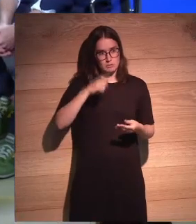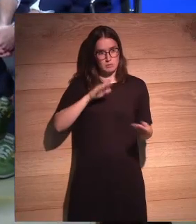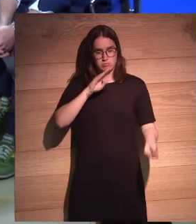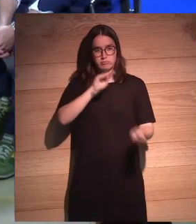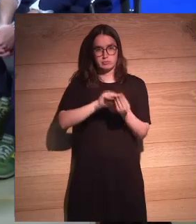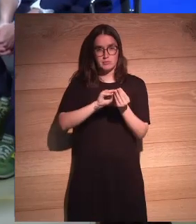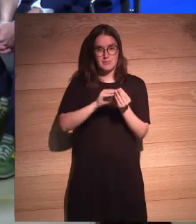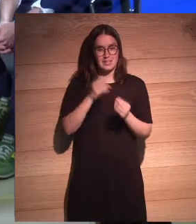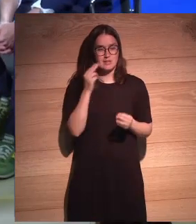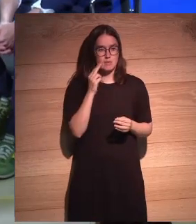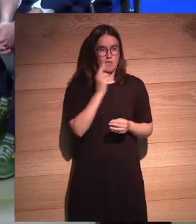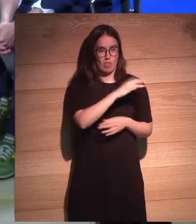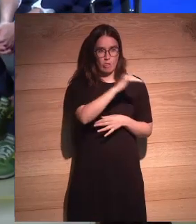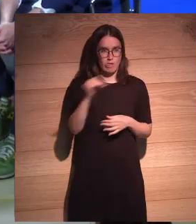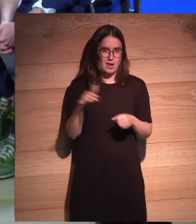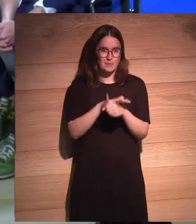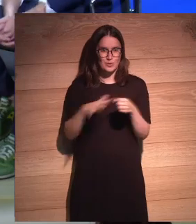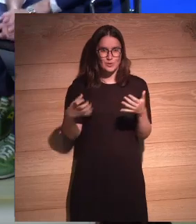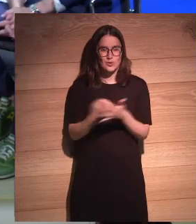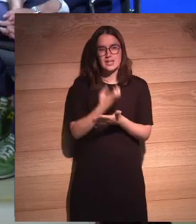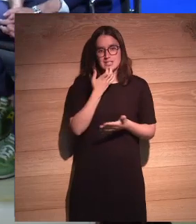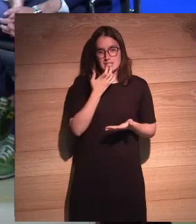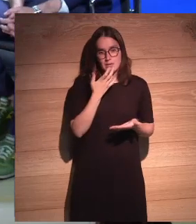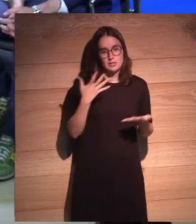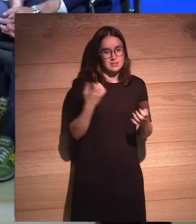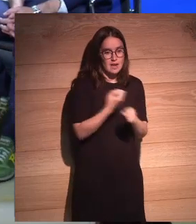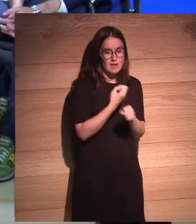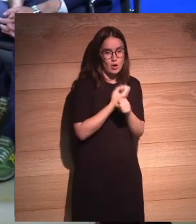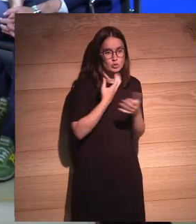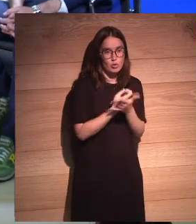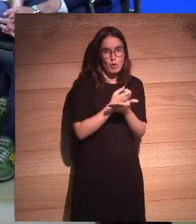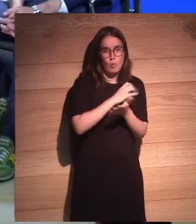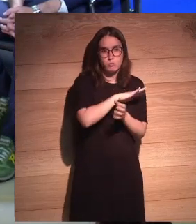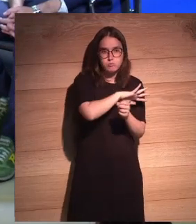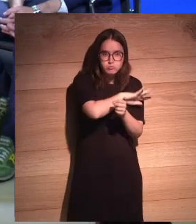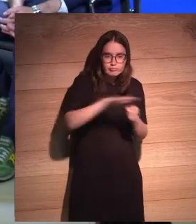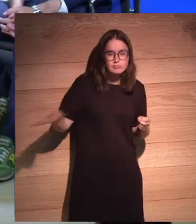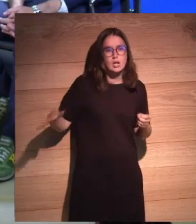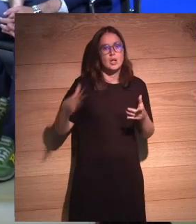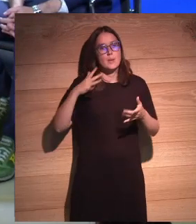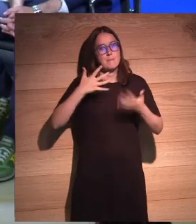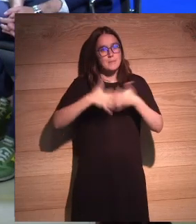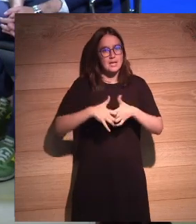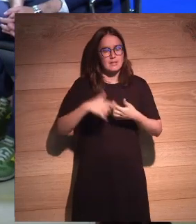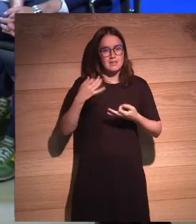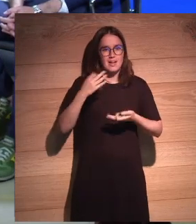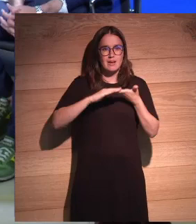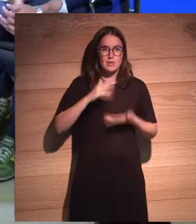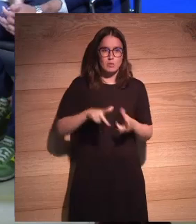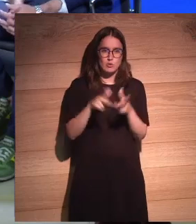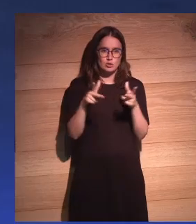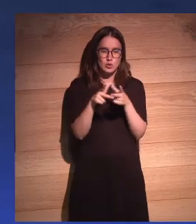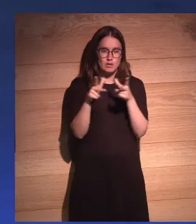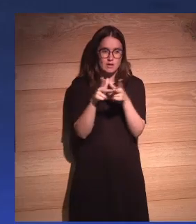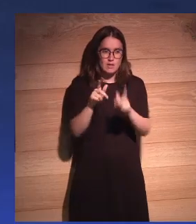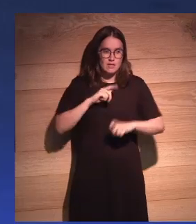acuerdo que ese miedo existe en todos y se van a quedar con todos los trabajos, etcétera. Yo creo que tenemos que ser capaces como sociedad de